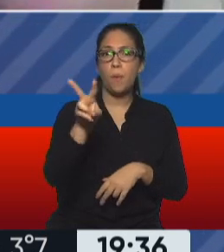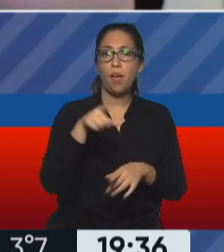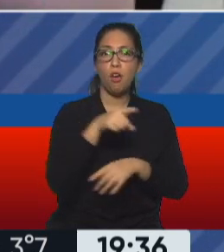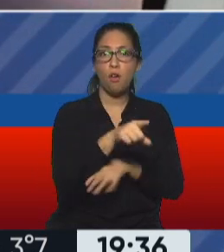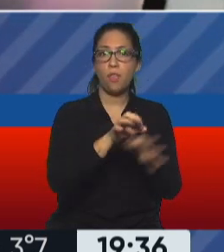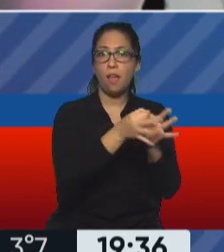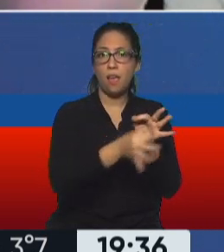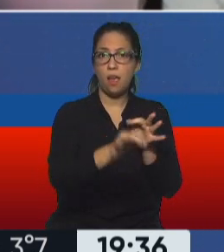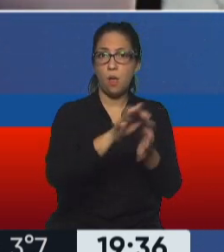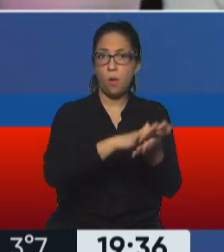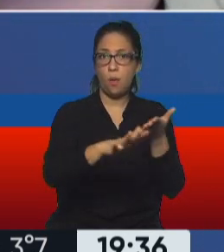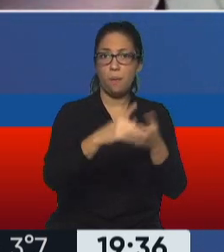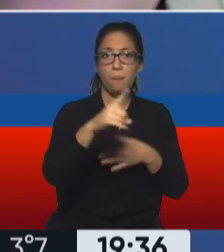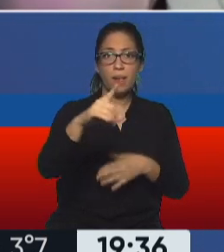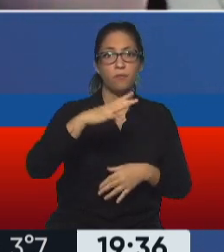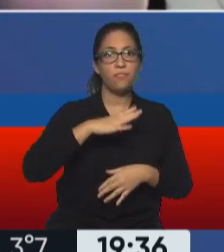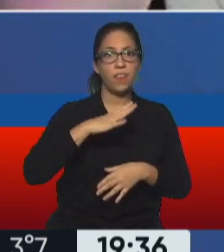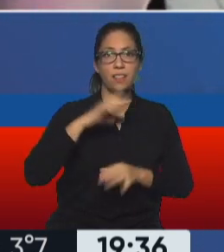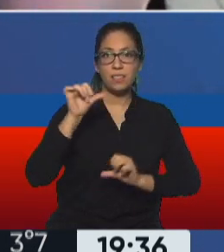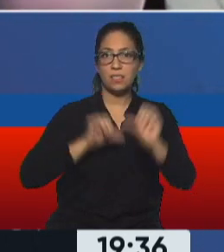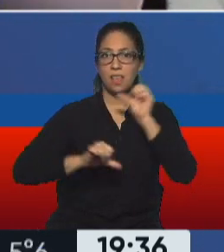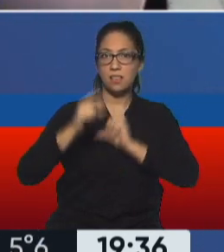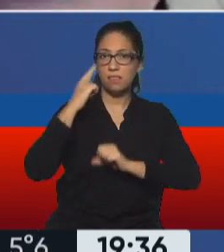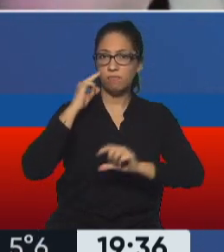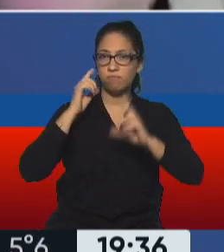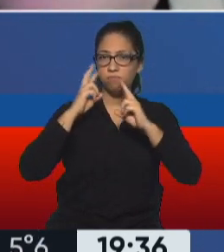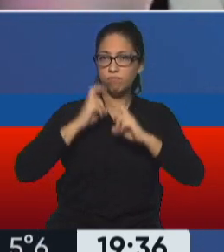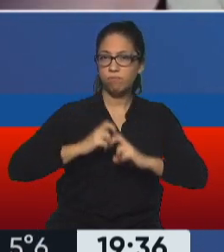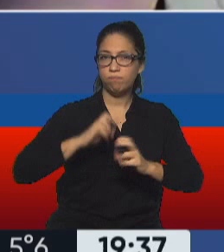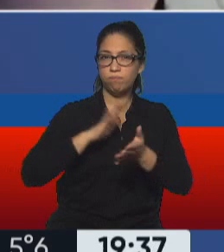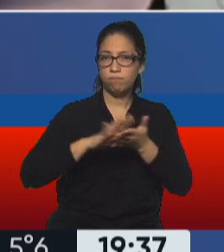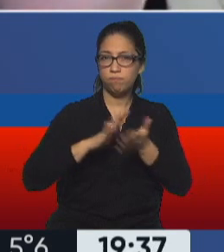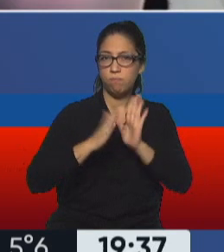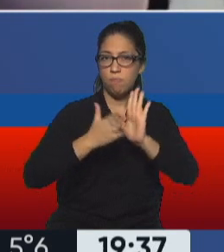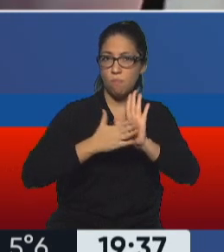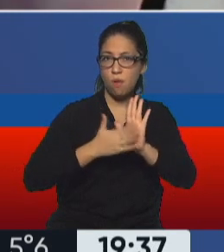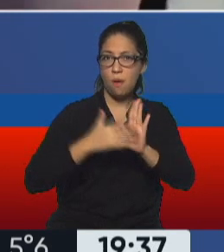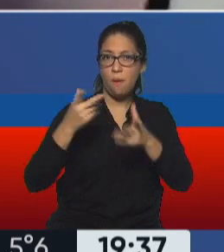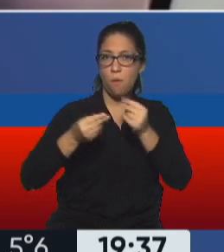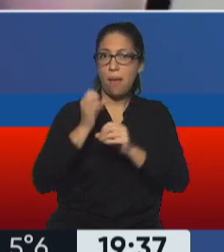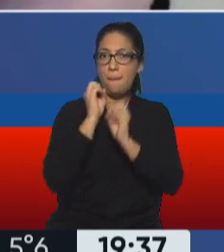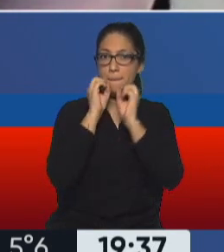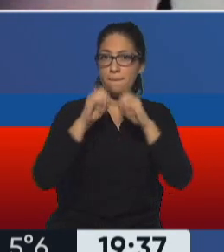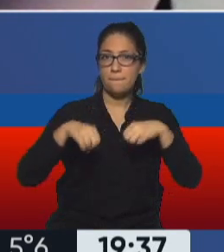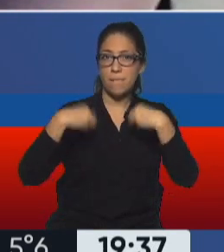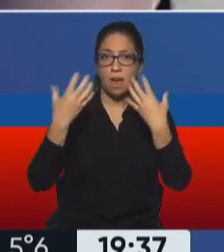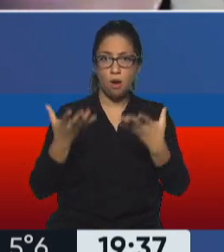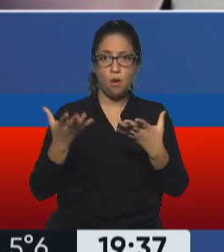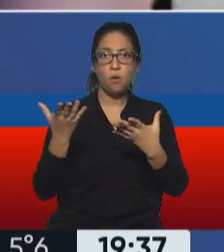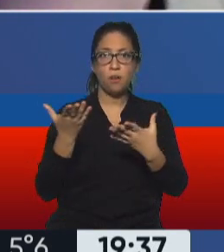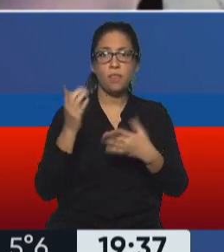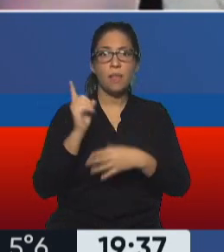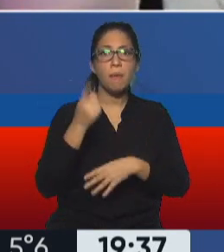todavía falta que la ciencia siga explorando mejores alternativas de vacunas y ampliarlas, como les decía, también para la